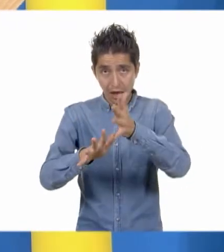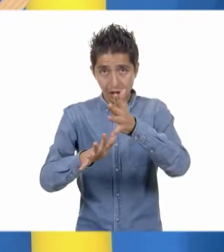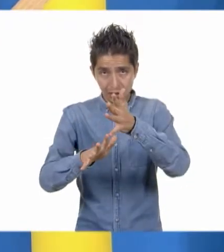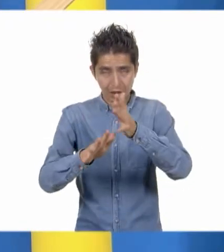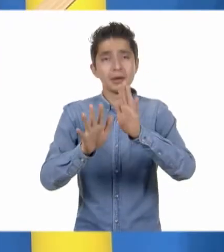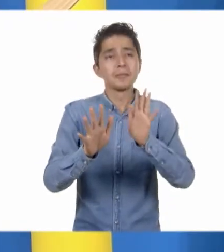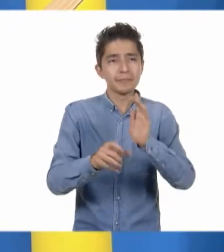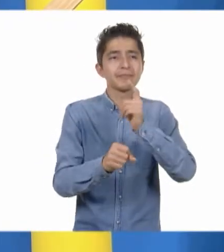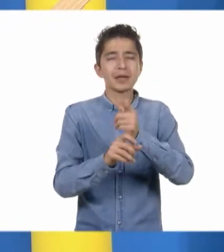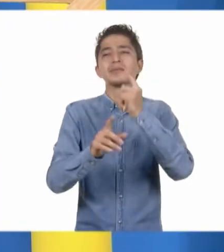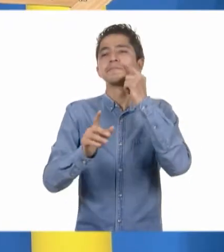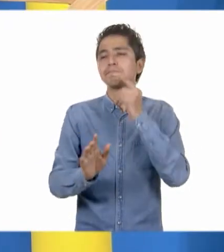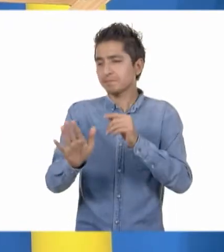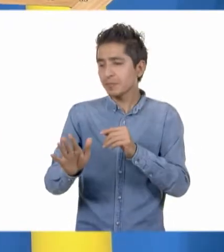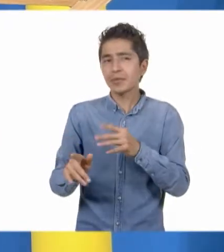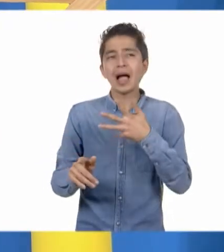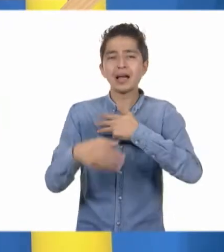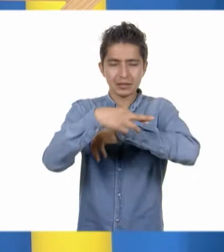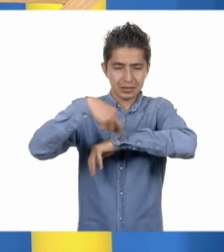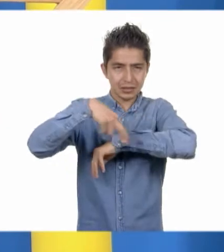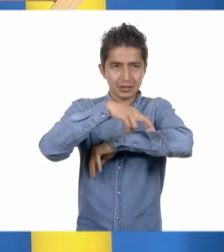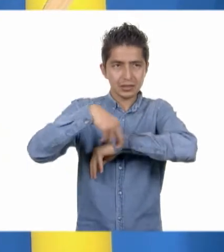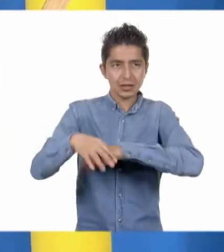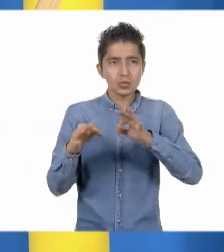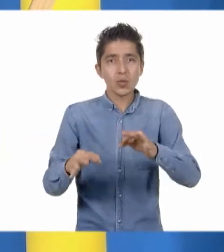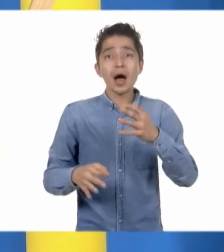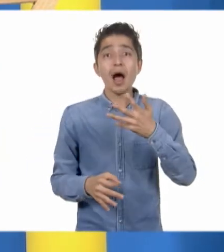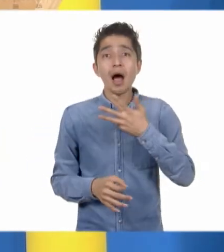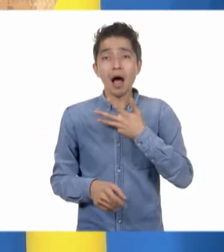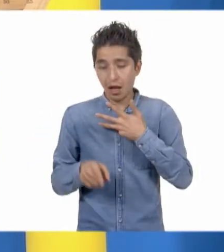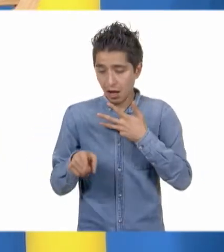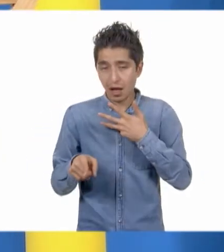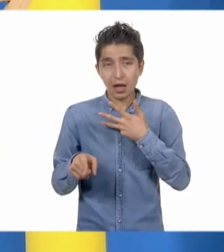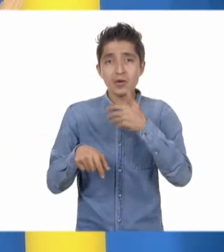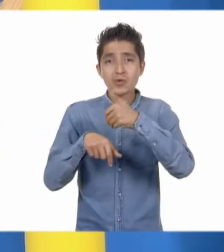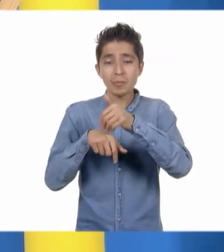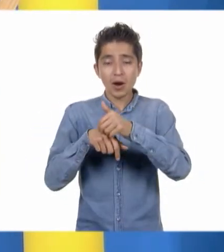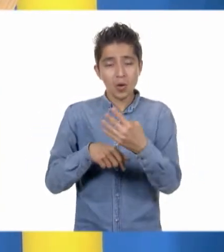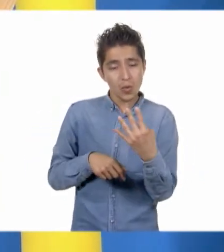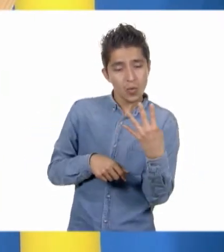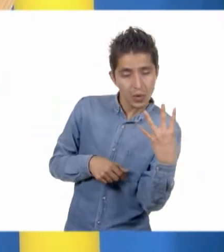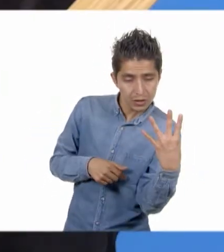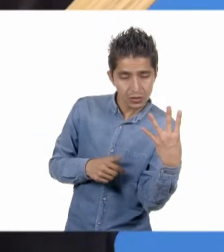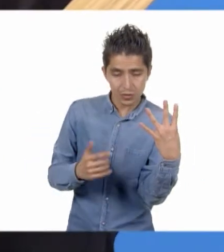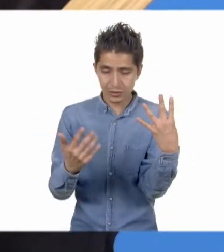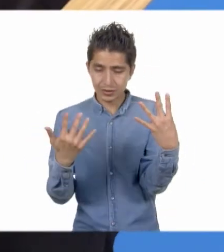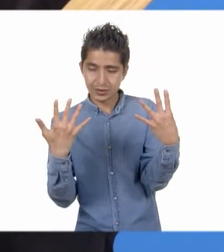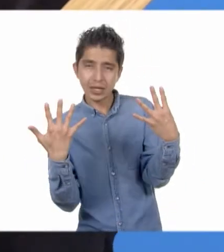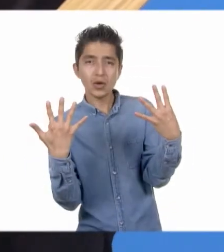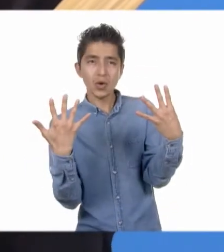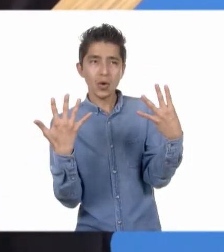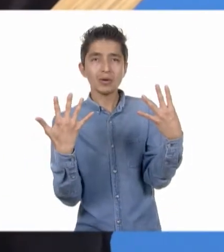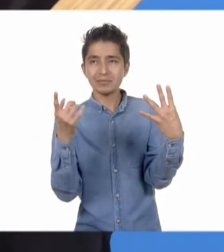Ya, aquí tengo nuestra regla y aquí tengo el 4 y el 5.